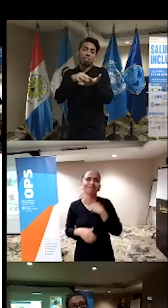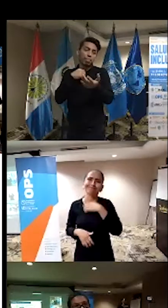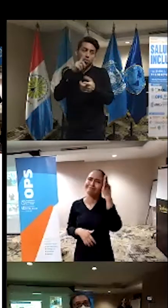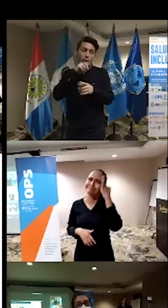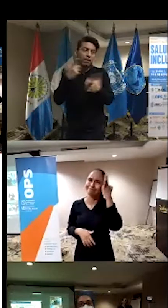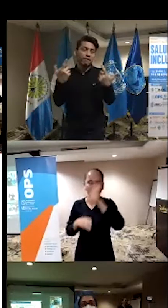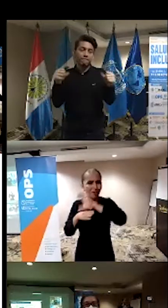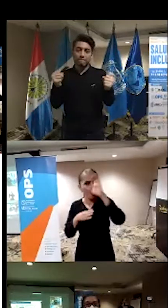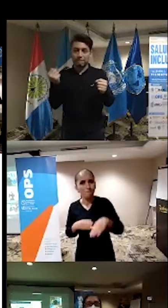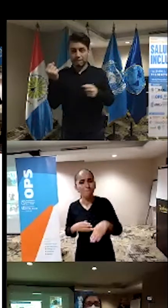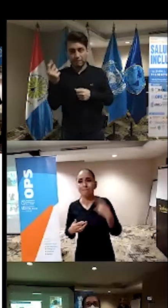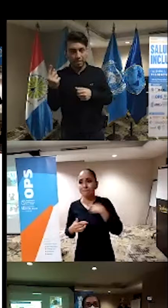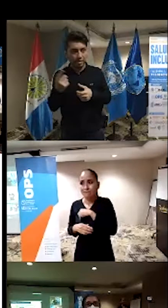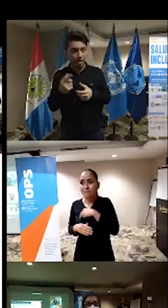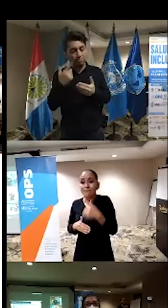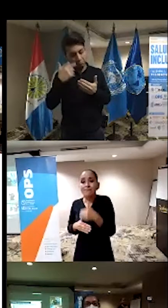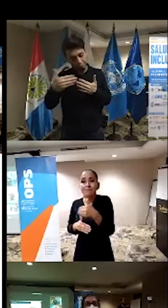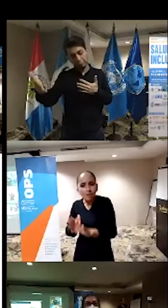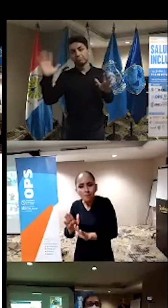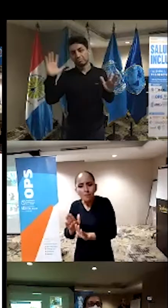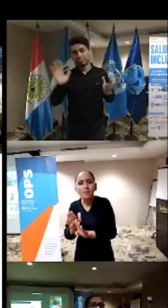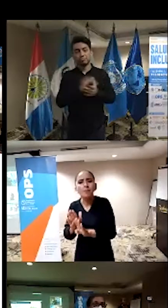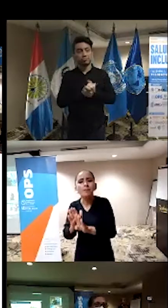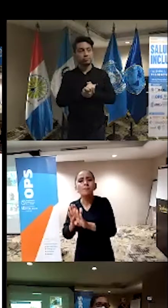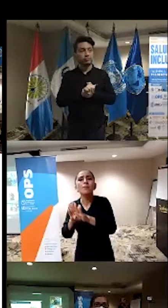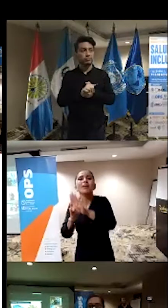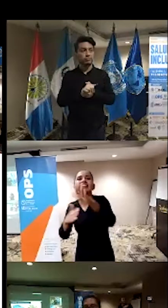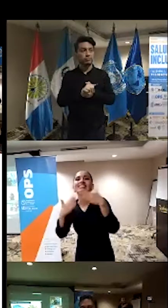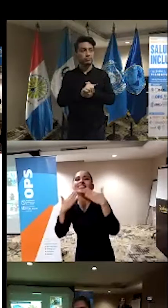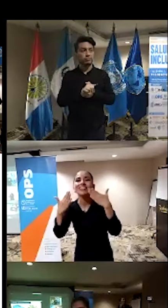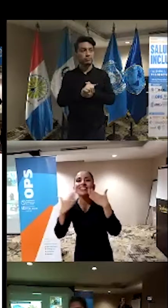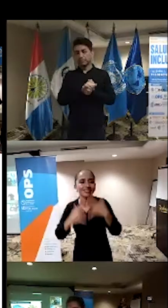perfectamente que estamos prontos a desarrollar. Muchísimas gracias.